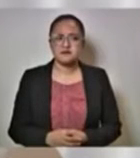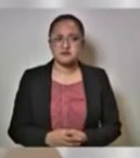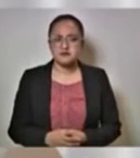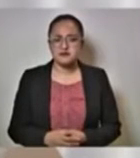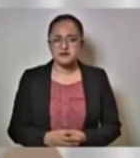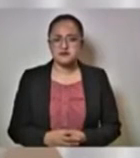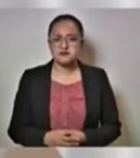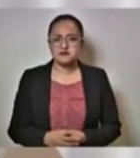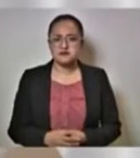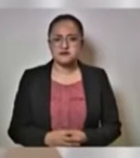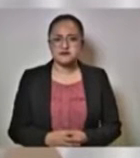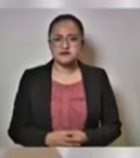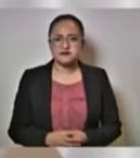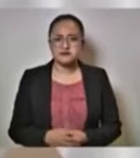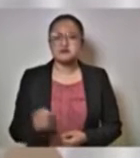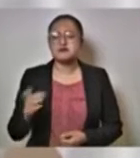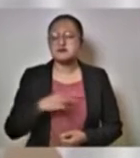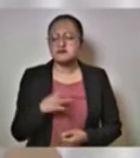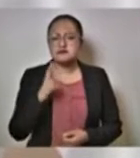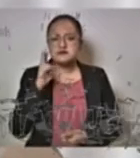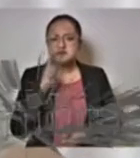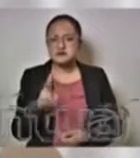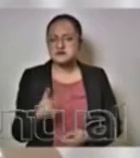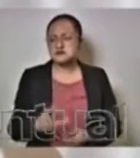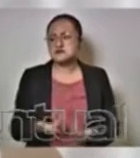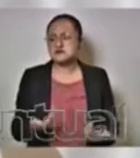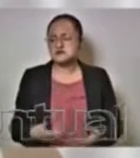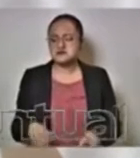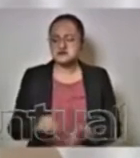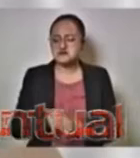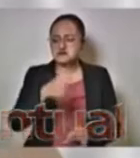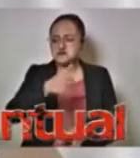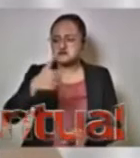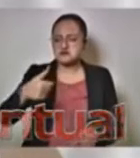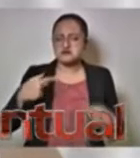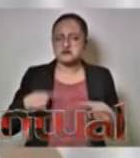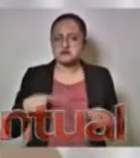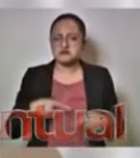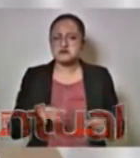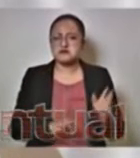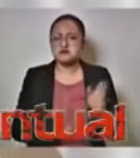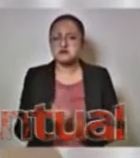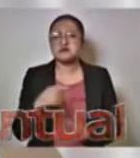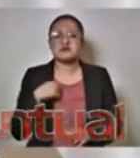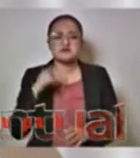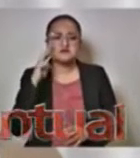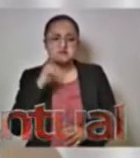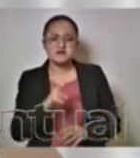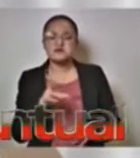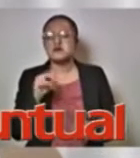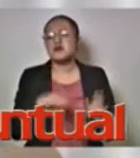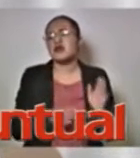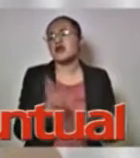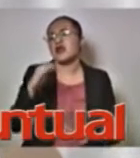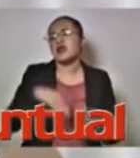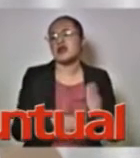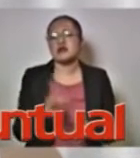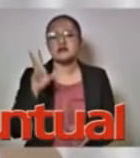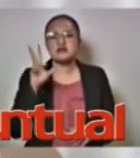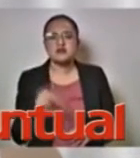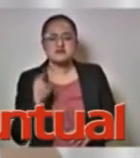lo que hay allá en las formas de ver las curvas yo me voy por las rectas no por las curvas